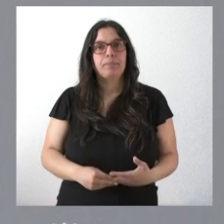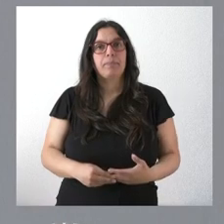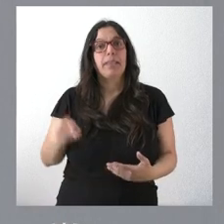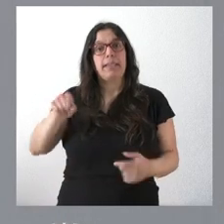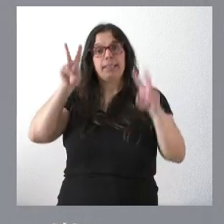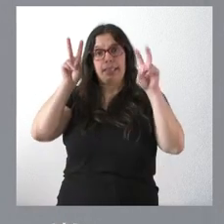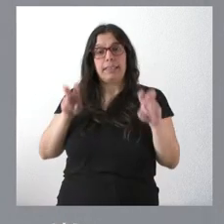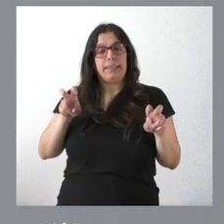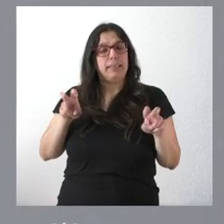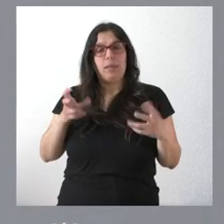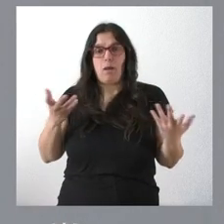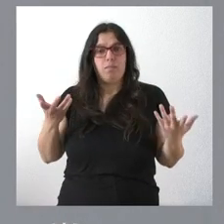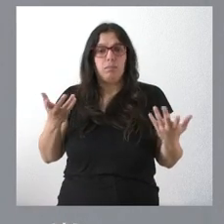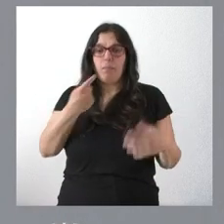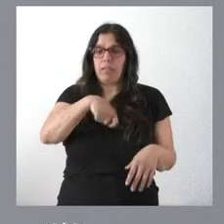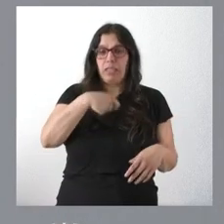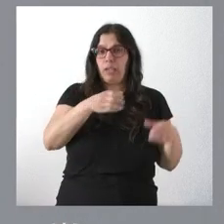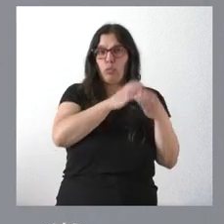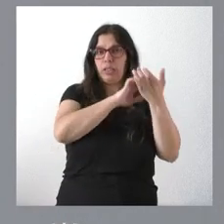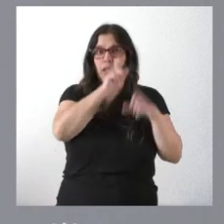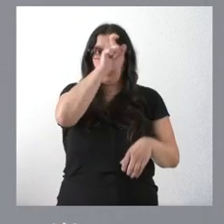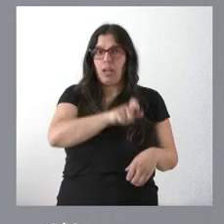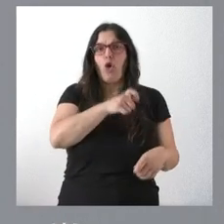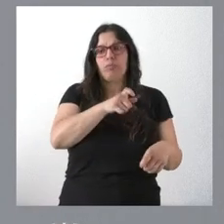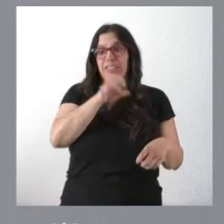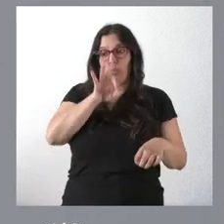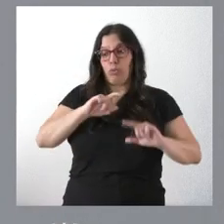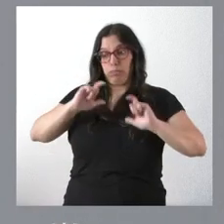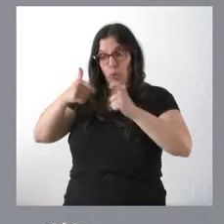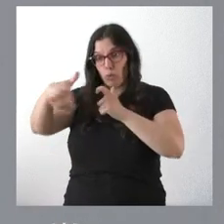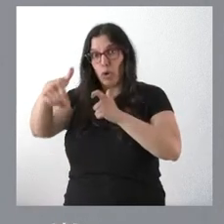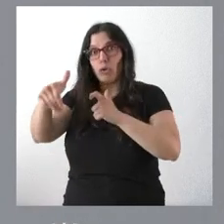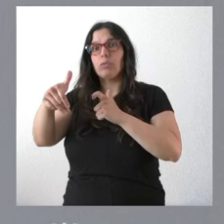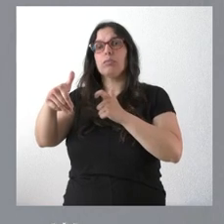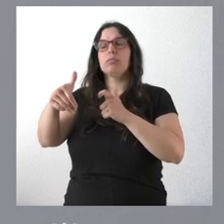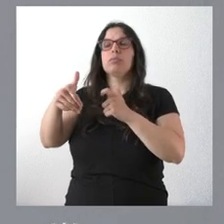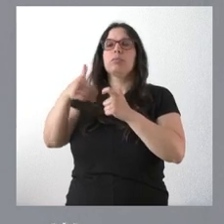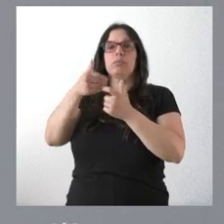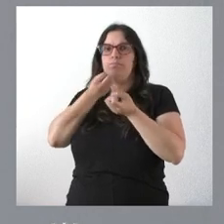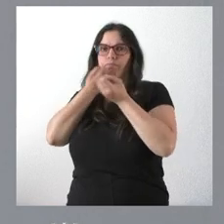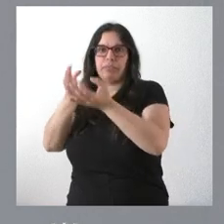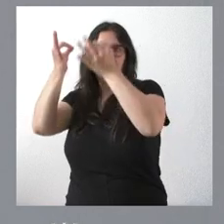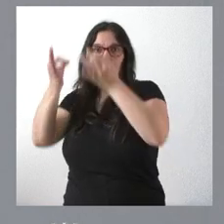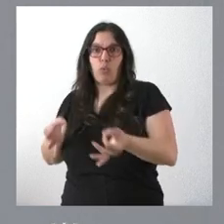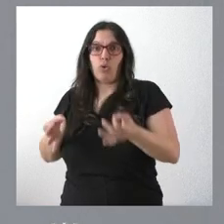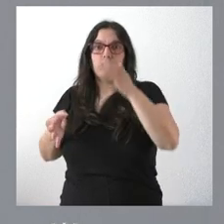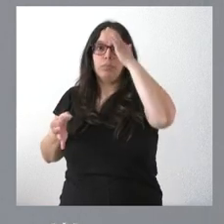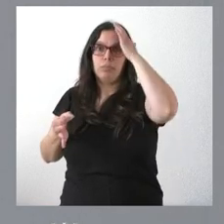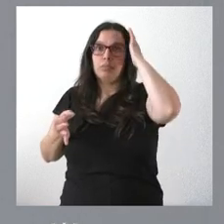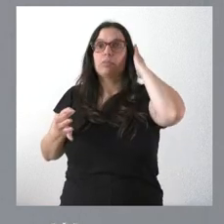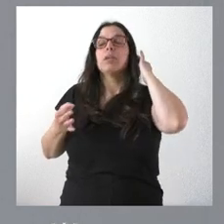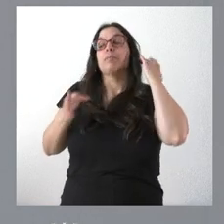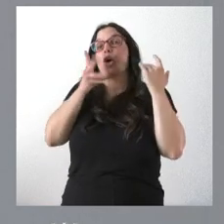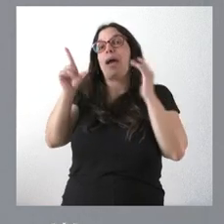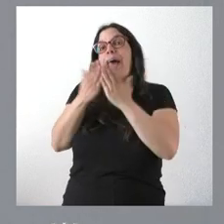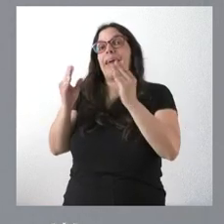asunto que, sin duda, el presidente de la Junta de Castilla y León le trasladará al ministro cuando el ministro, en su agenda, que está muy ocupada,